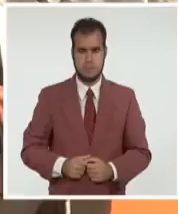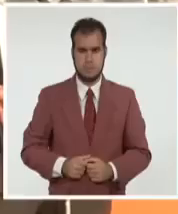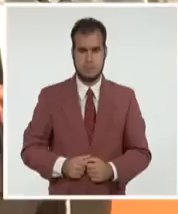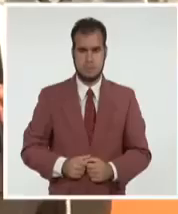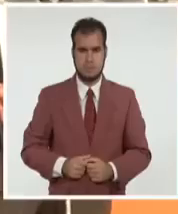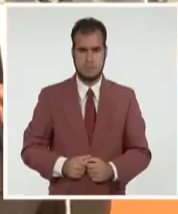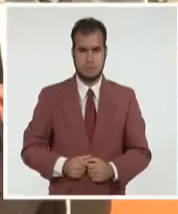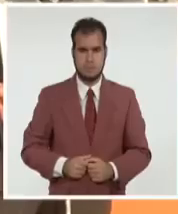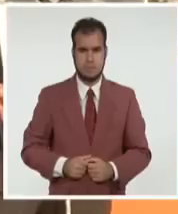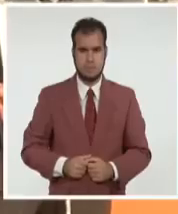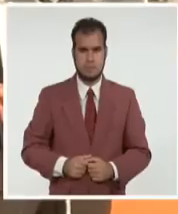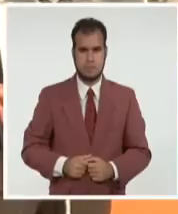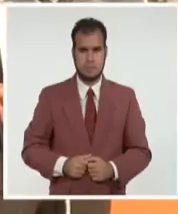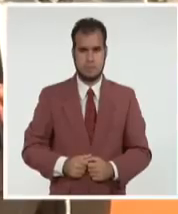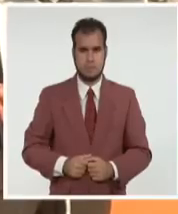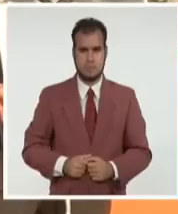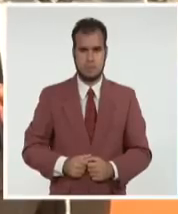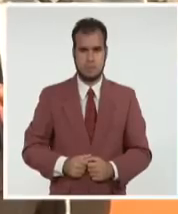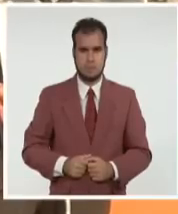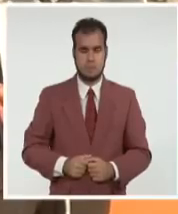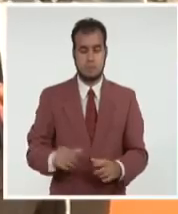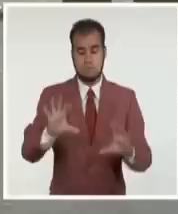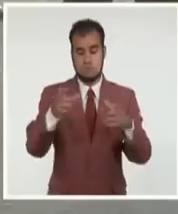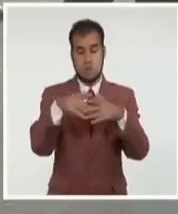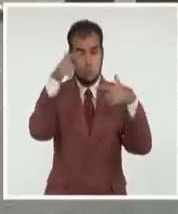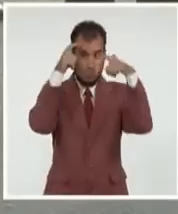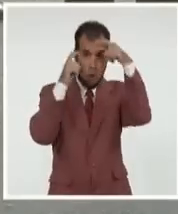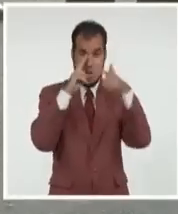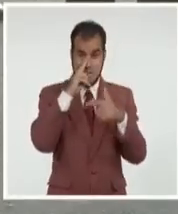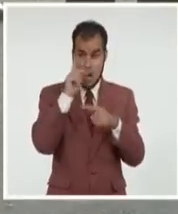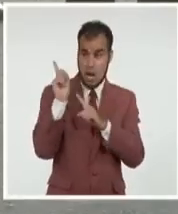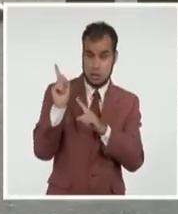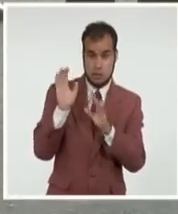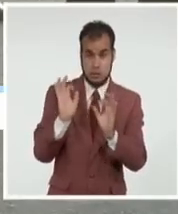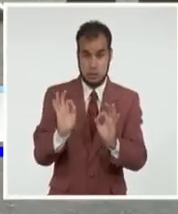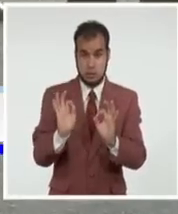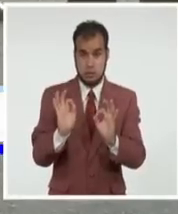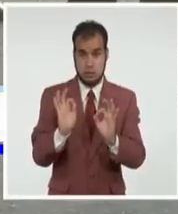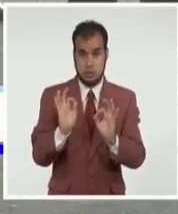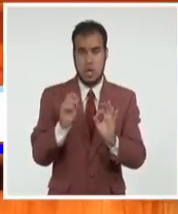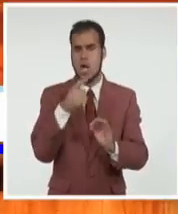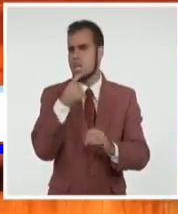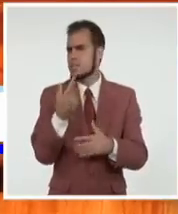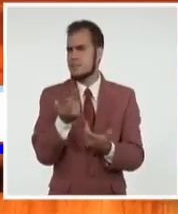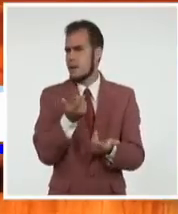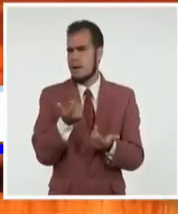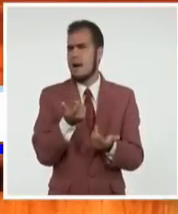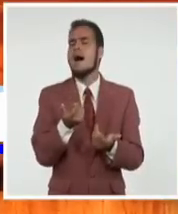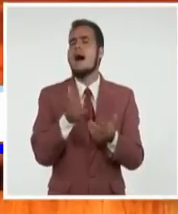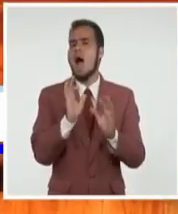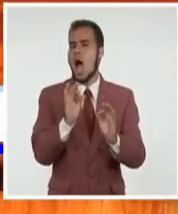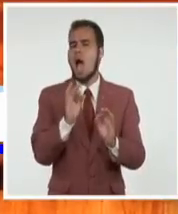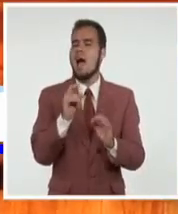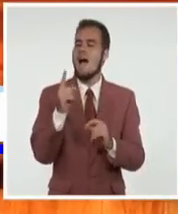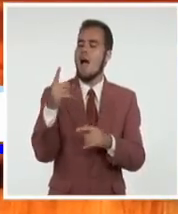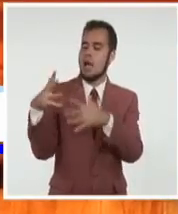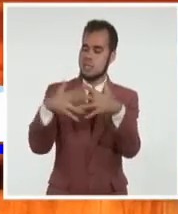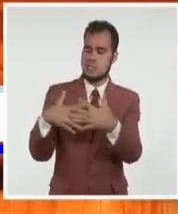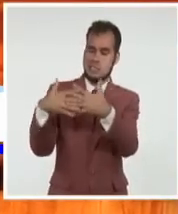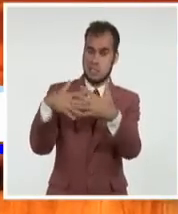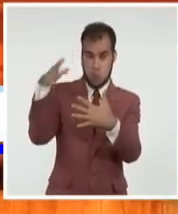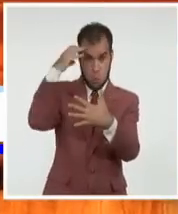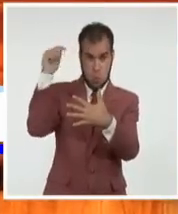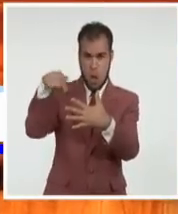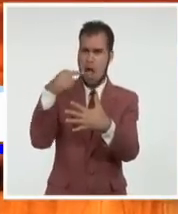Integrantes de la Brigada Especial Nacional del Ministerio del Interior condenaron la falsedad de los argumentos del gobierno de los Estados